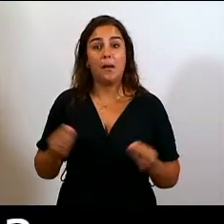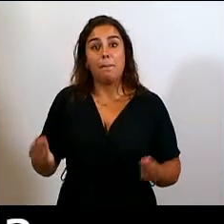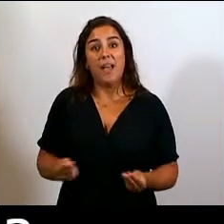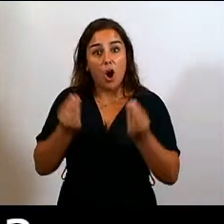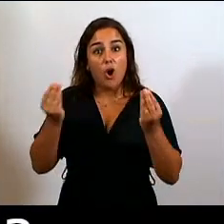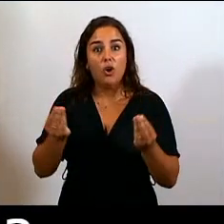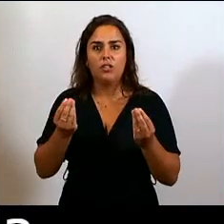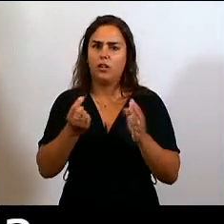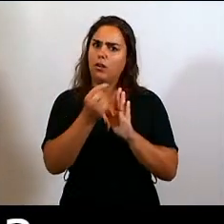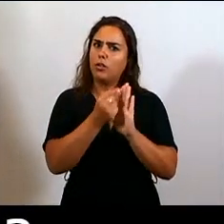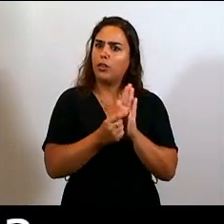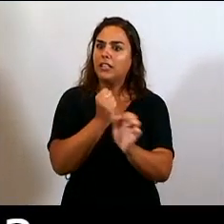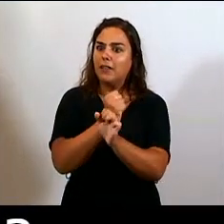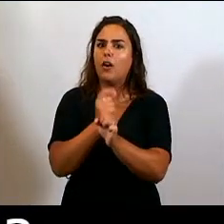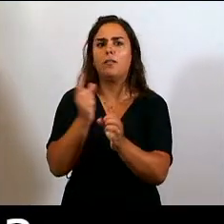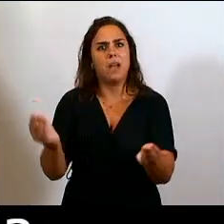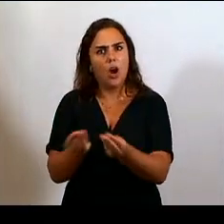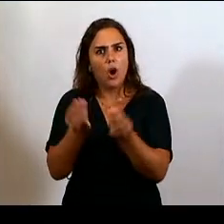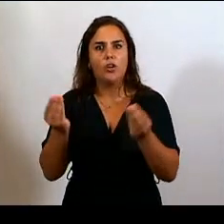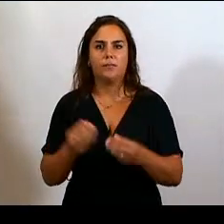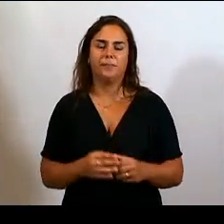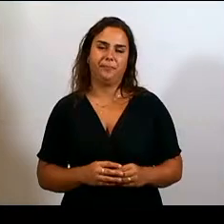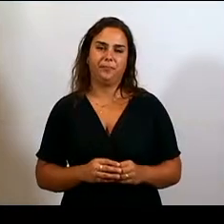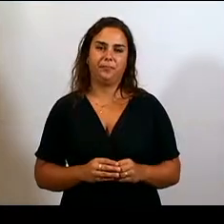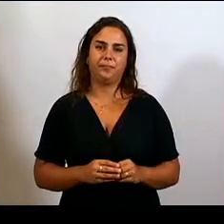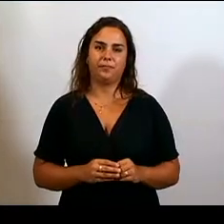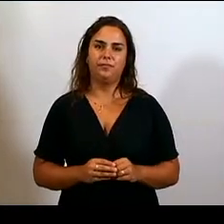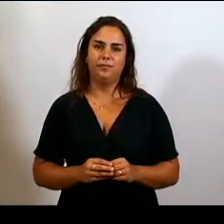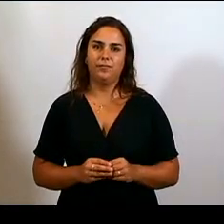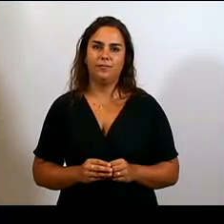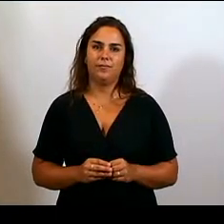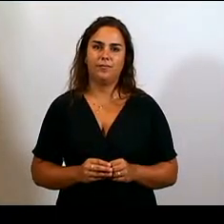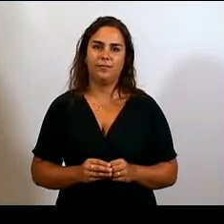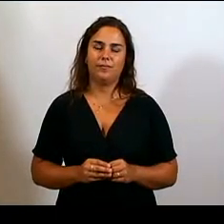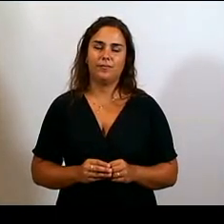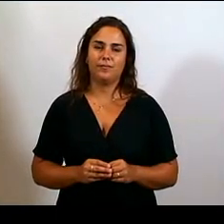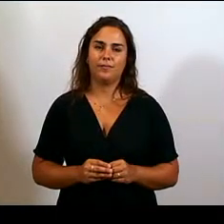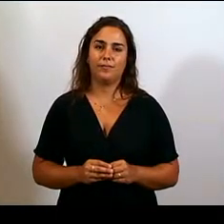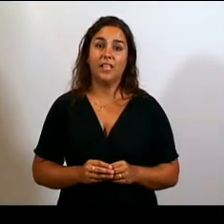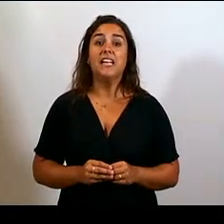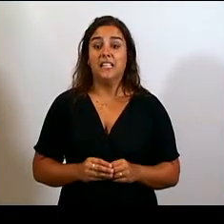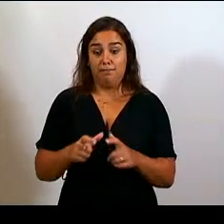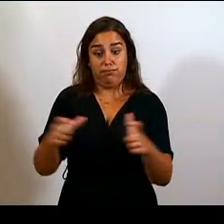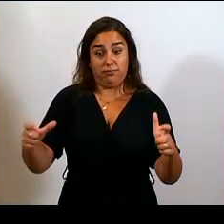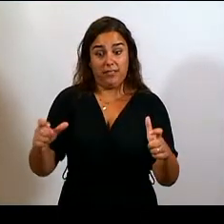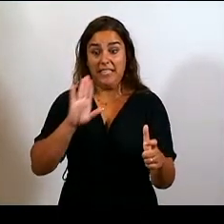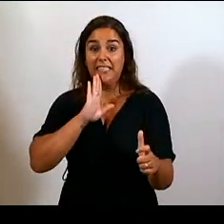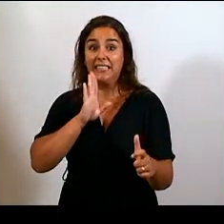condiciones de los trabajadores. De este incremento,